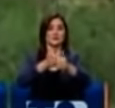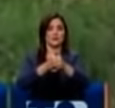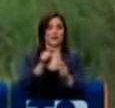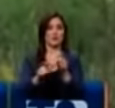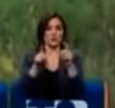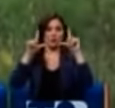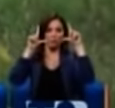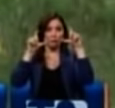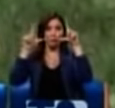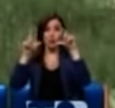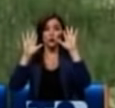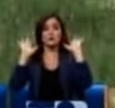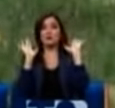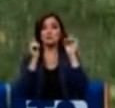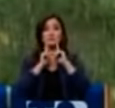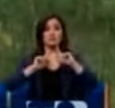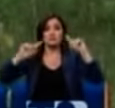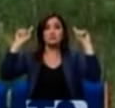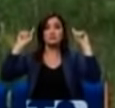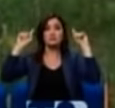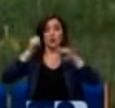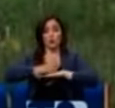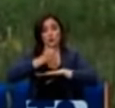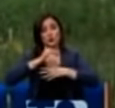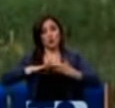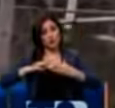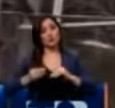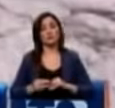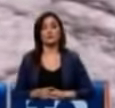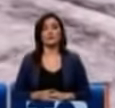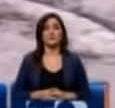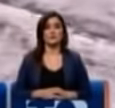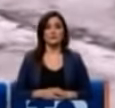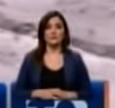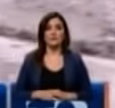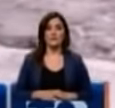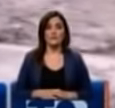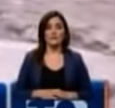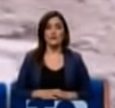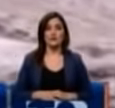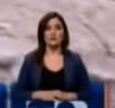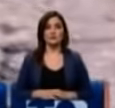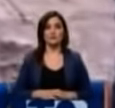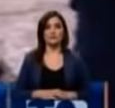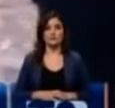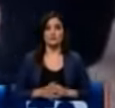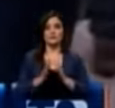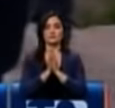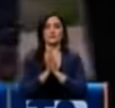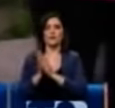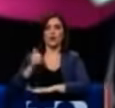tomado las fotos y espero que esto sea difundido para buscar una solución. Perfecto, bueno, ahí está el llamado a